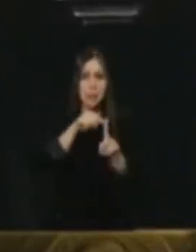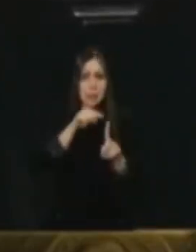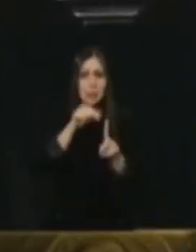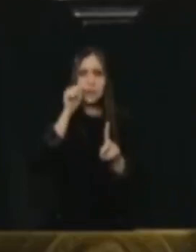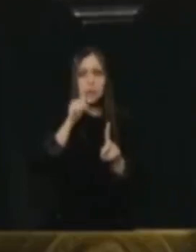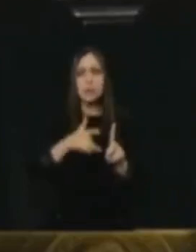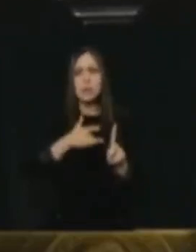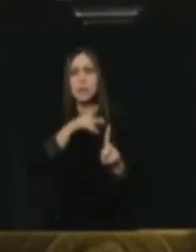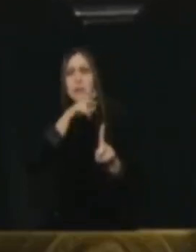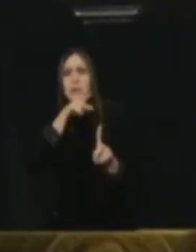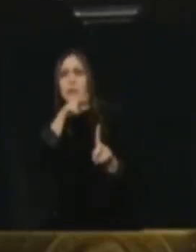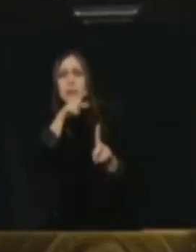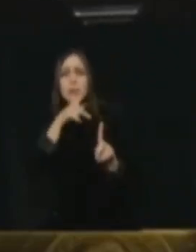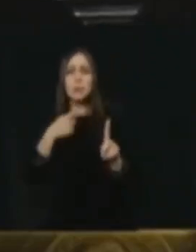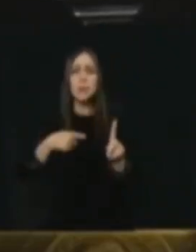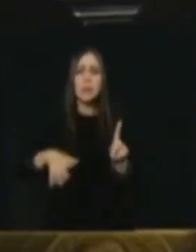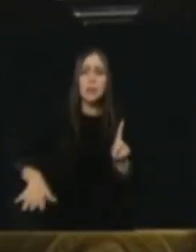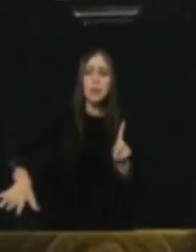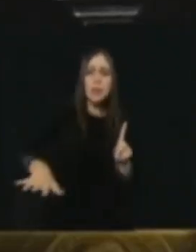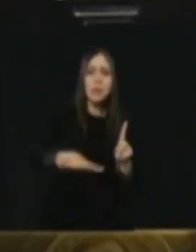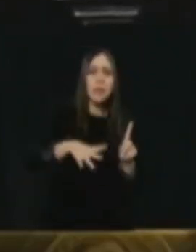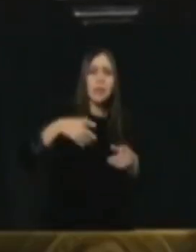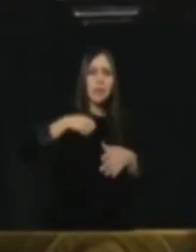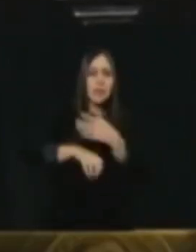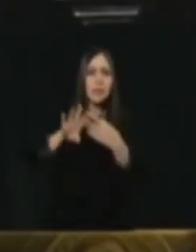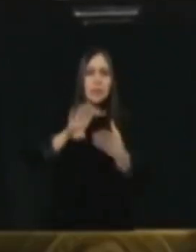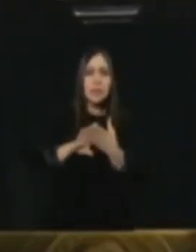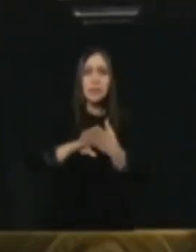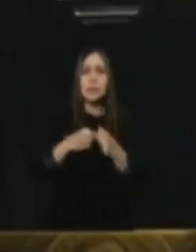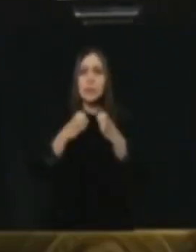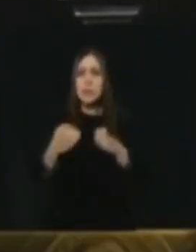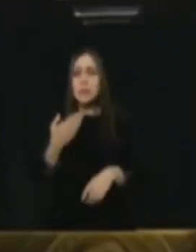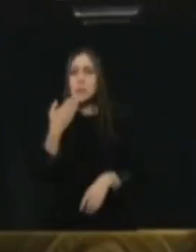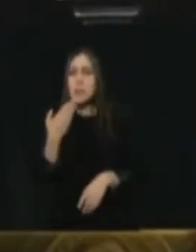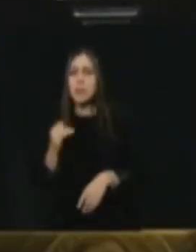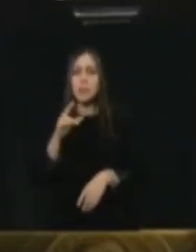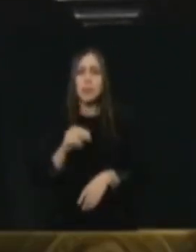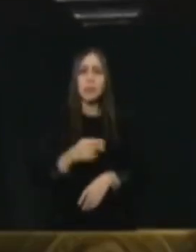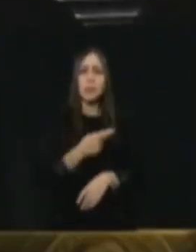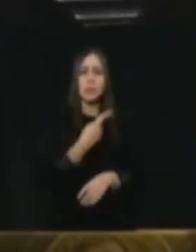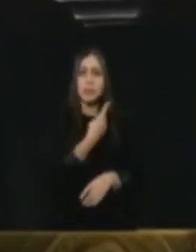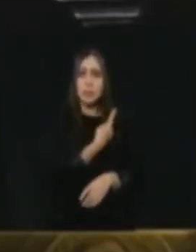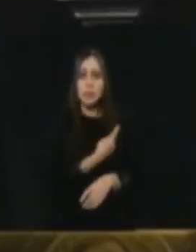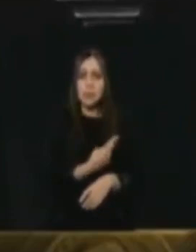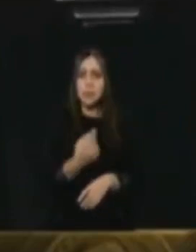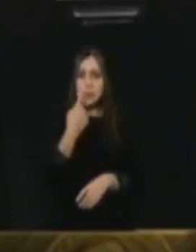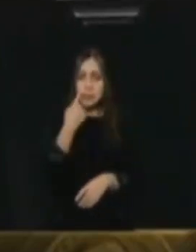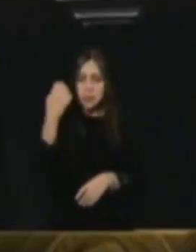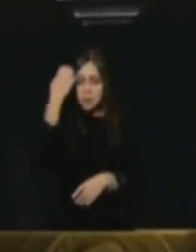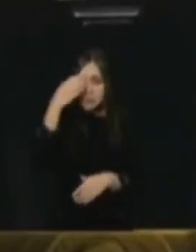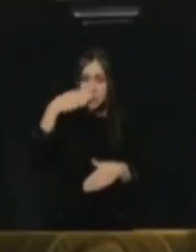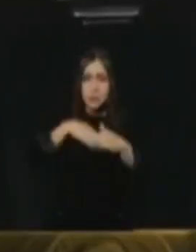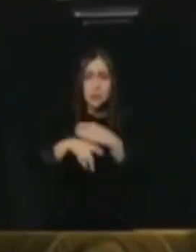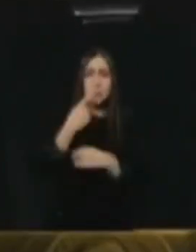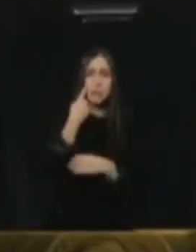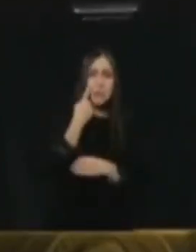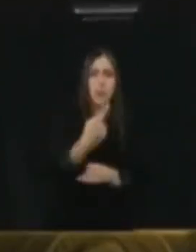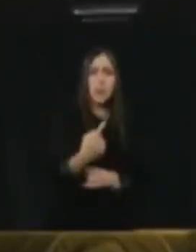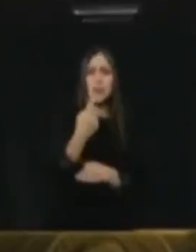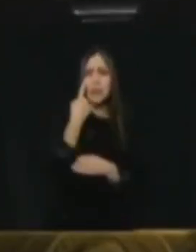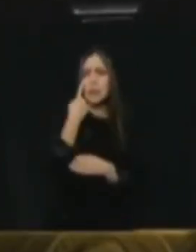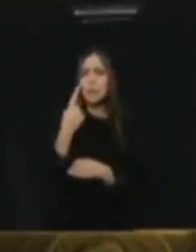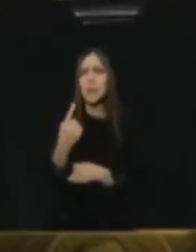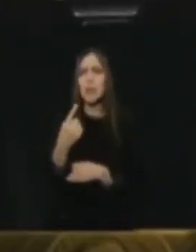Hay que hacer fajina, le dijo. Hombre, hay que hacer fajina. Si no, mire cómo